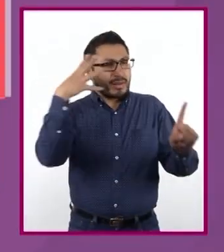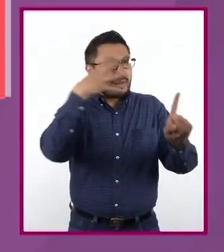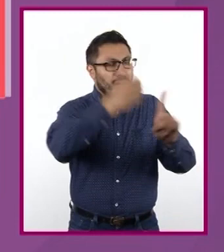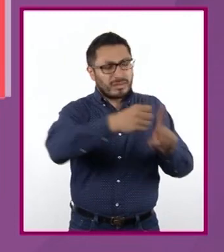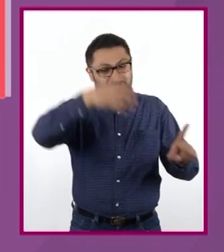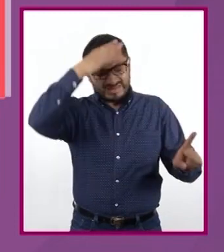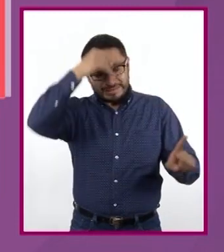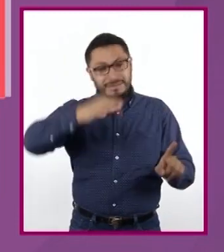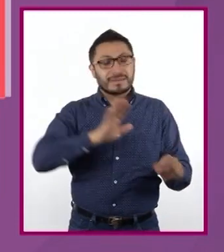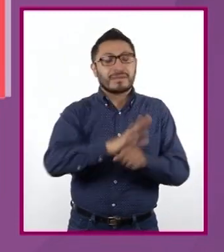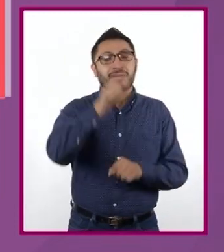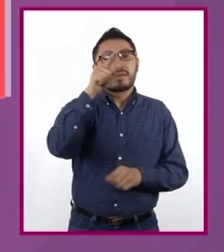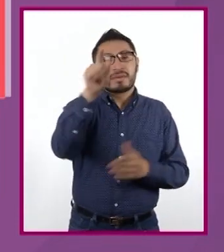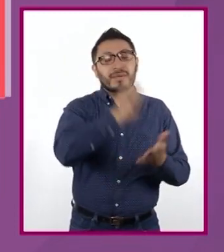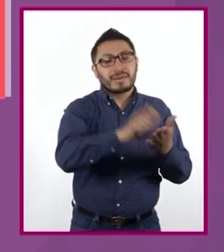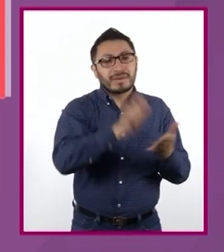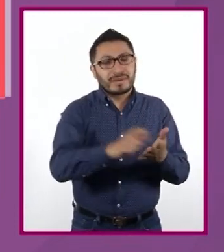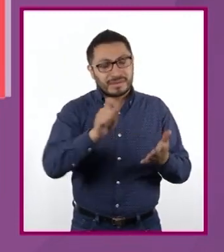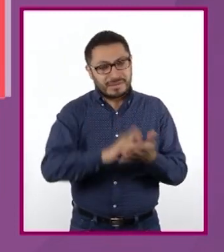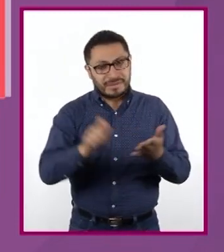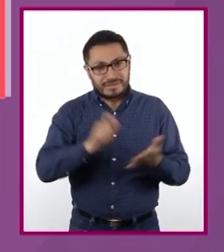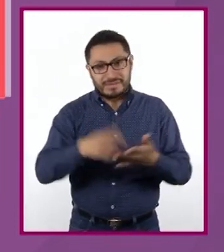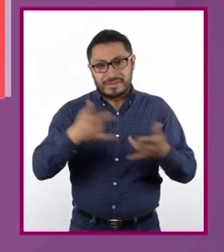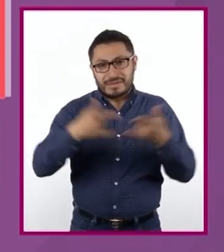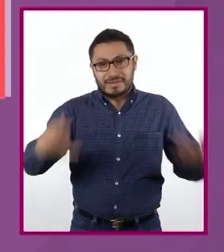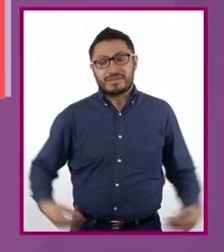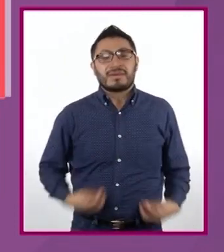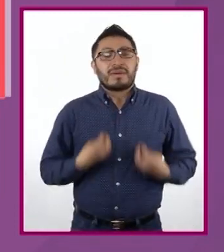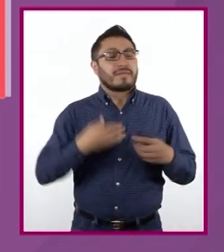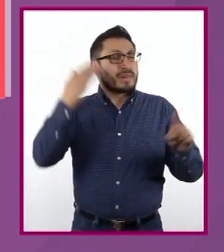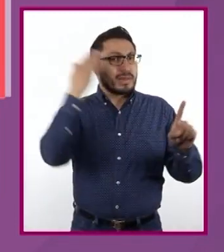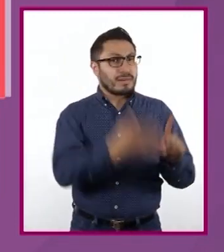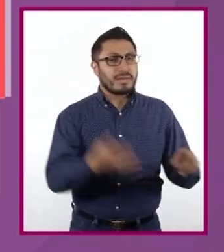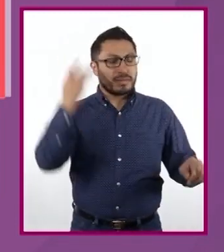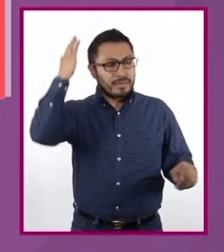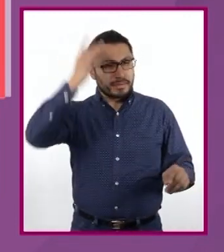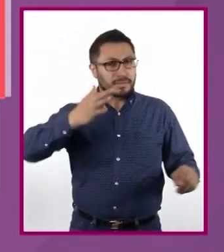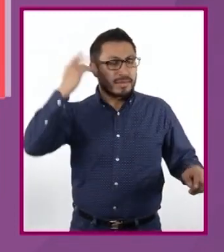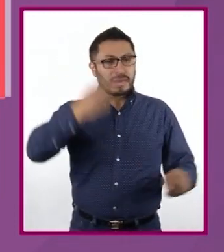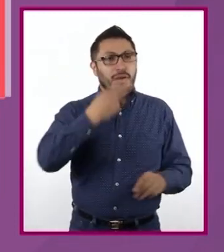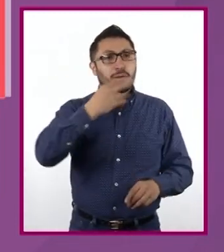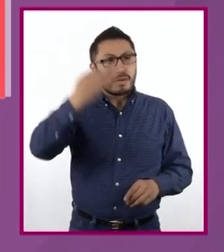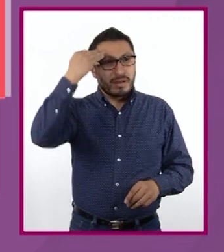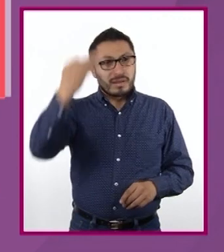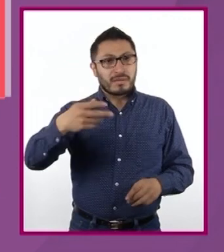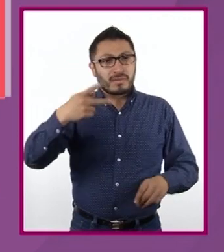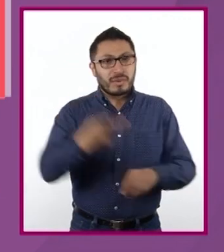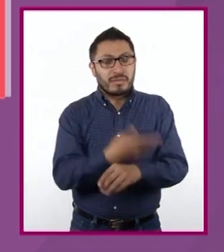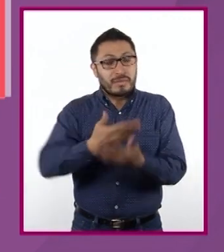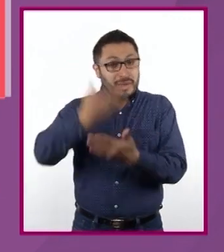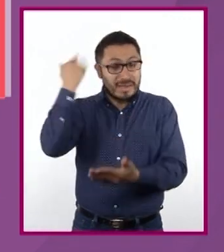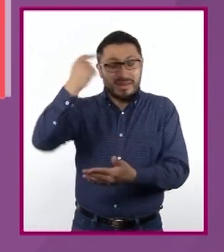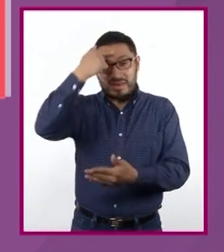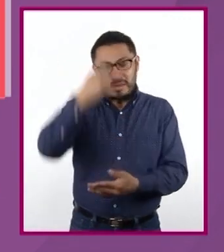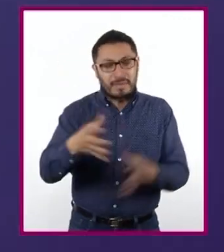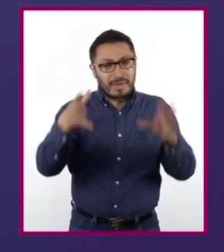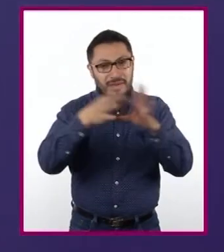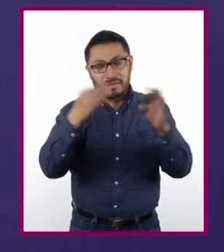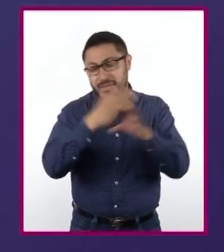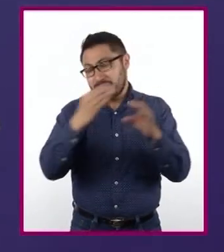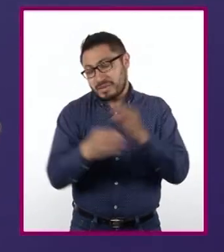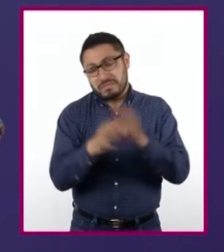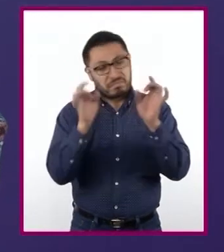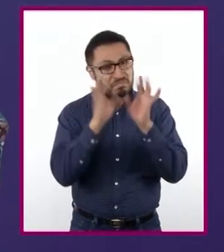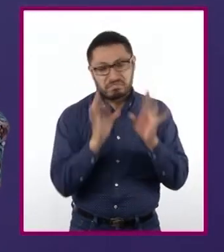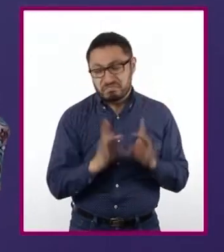fue escribe un texto biográfico, y el propósito, analizar el uso del tiempo pasado para narrar sucesos.